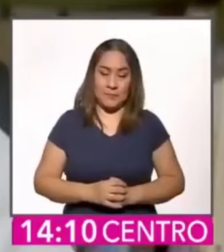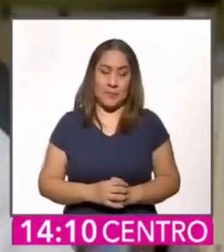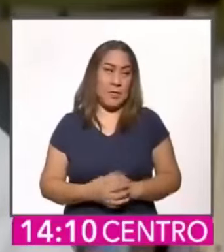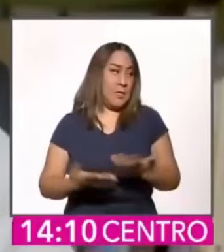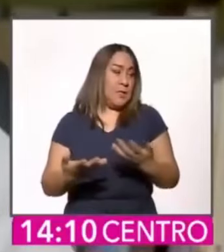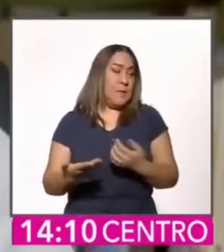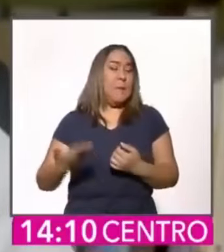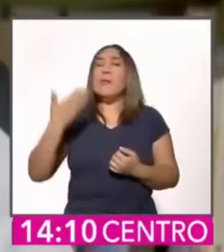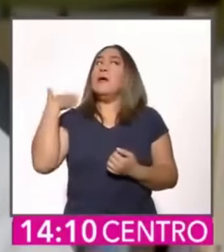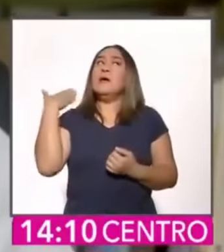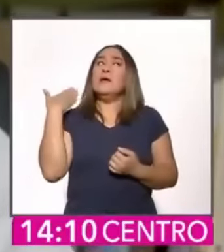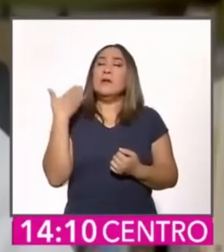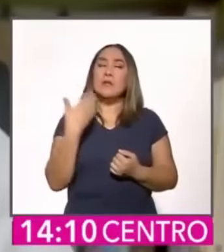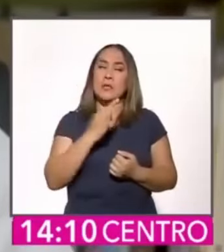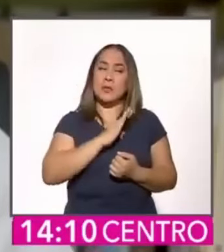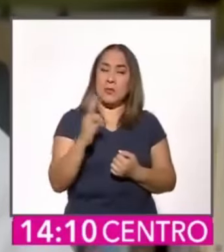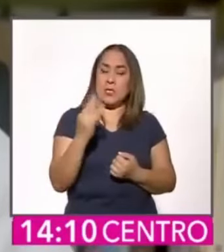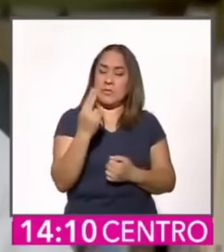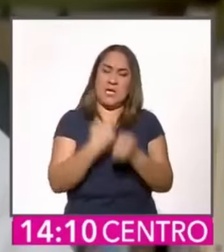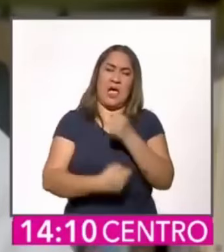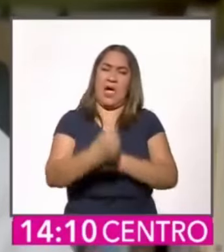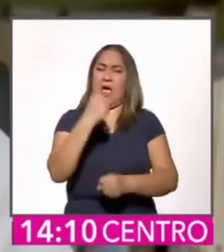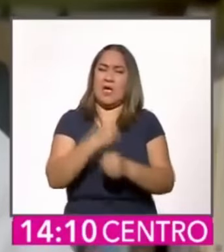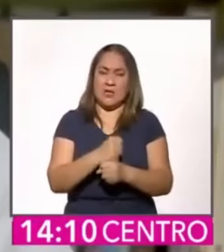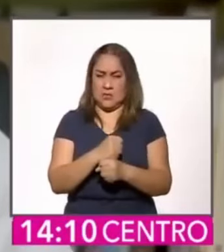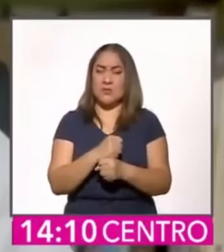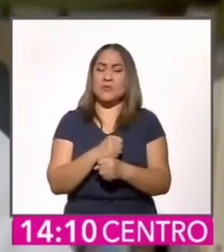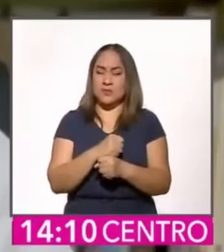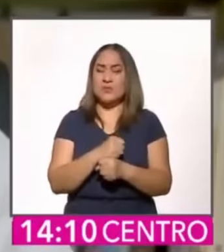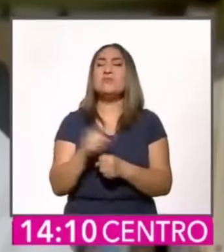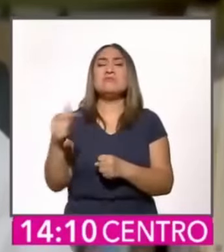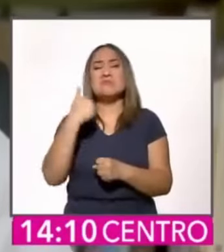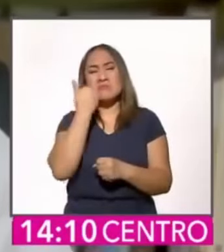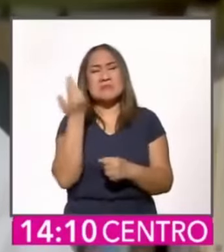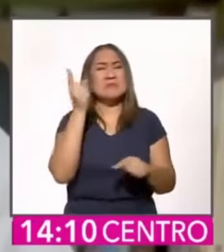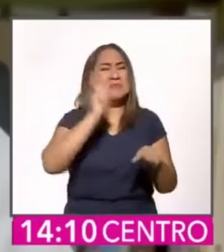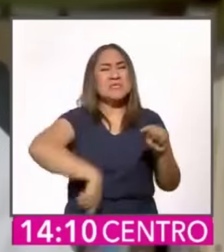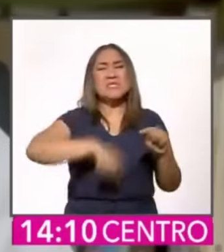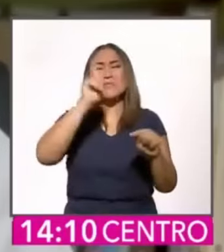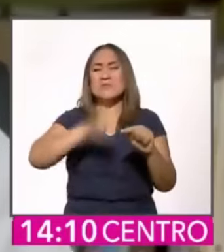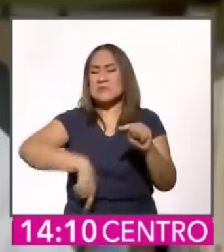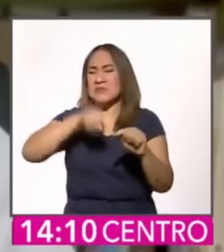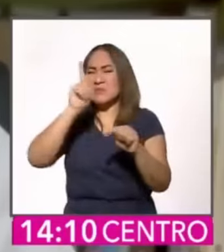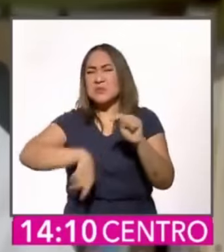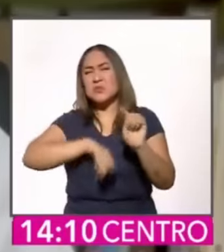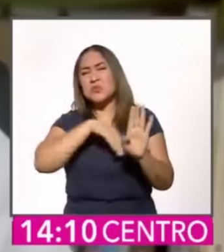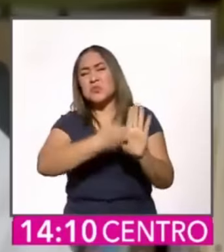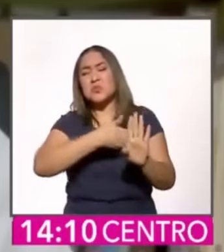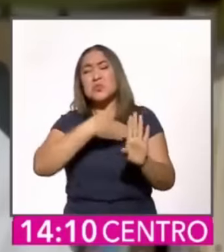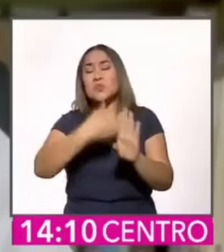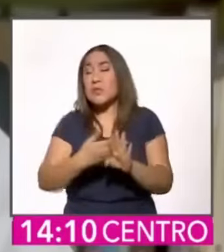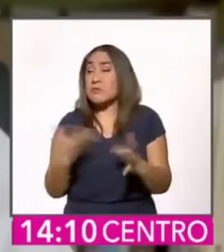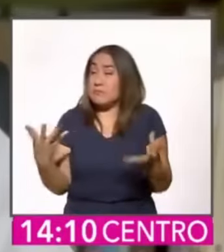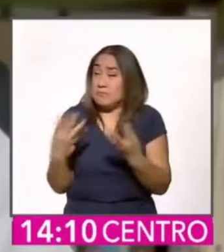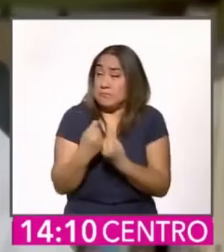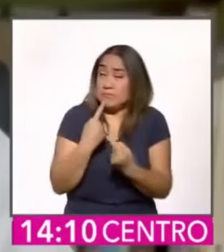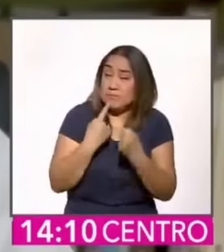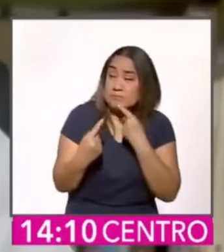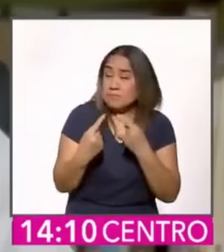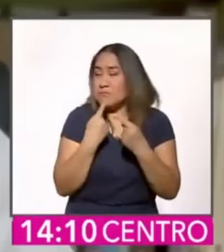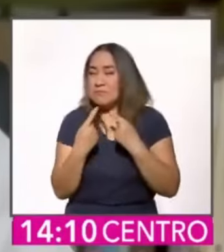Hace ya más de un cuarto de siglo que tratan de destruirlo. En su contra se han unido todos